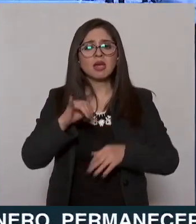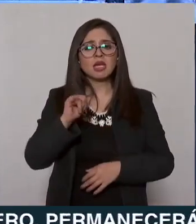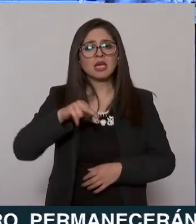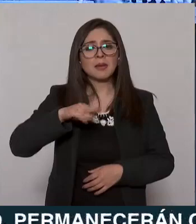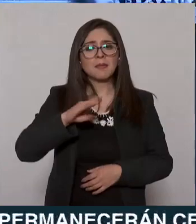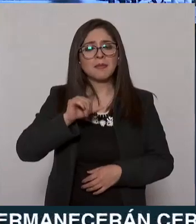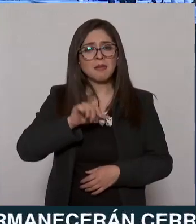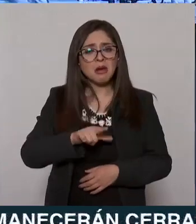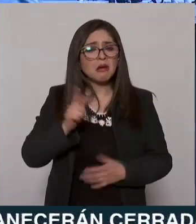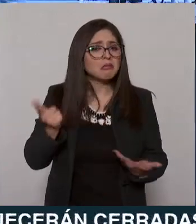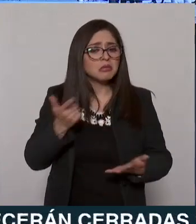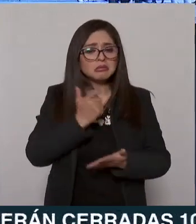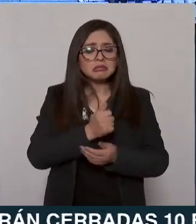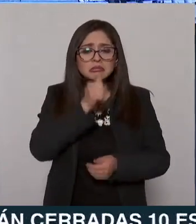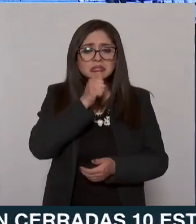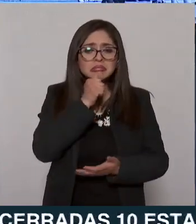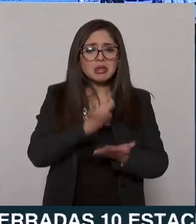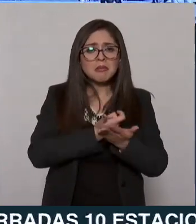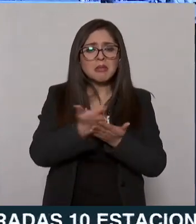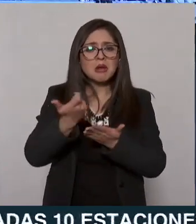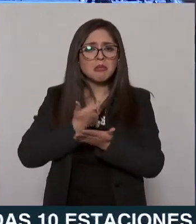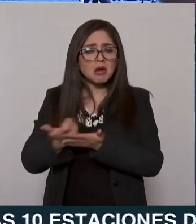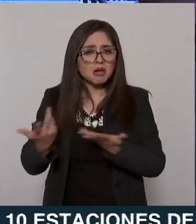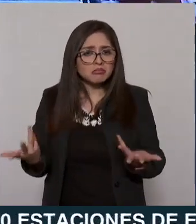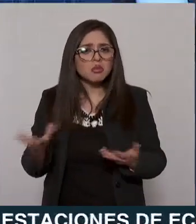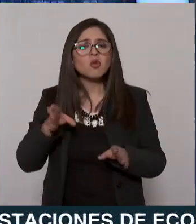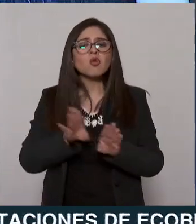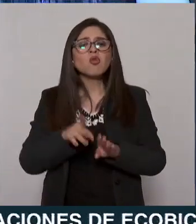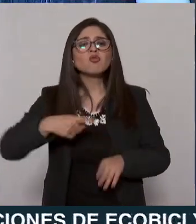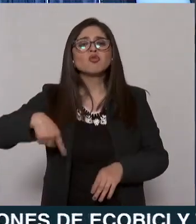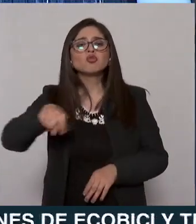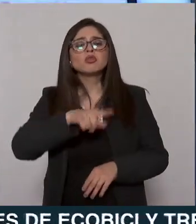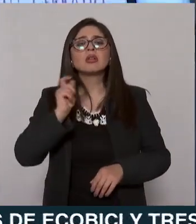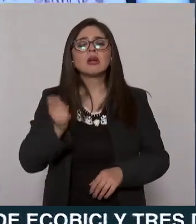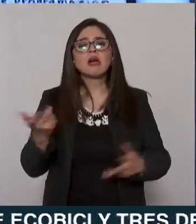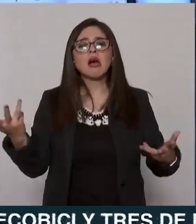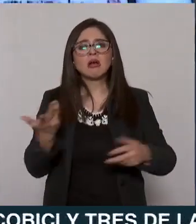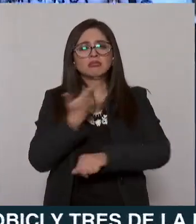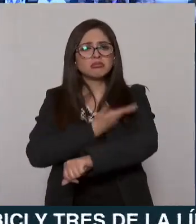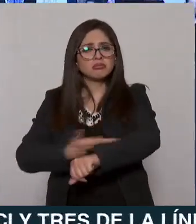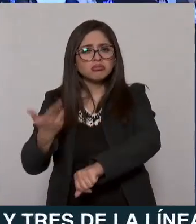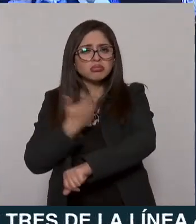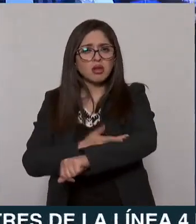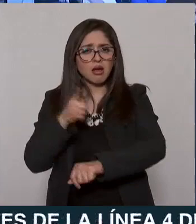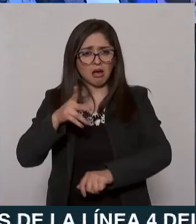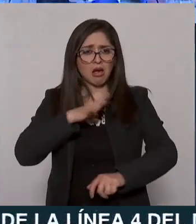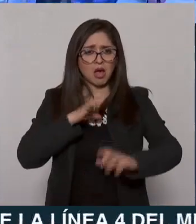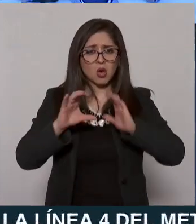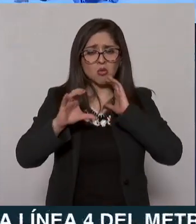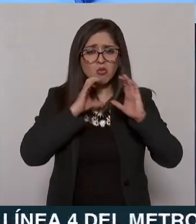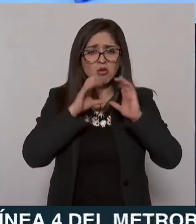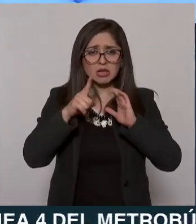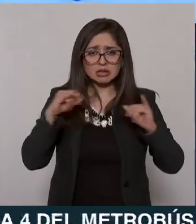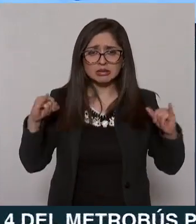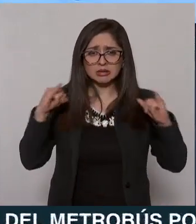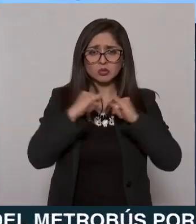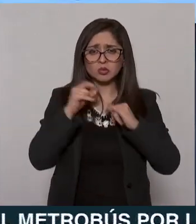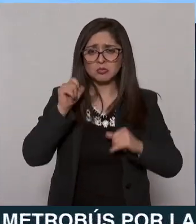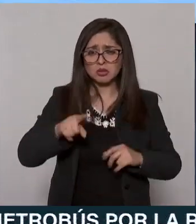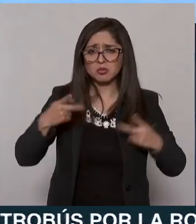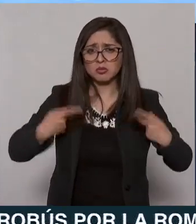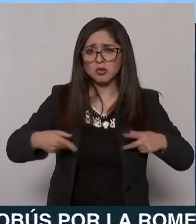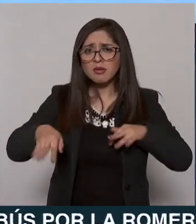salario ni sus prestaciones. ¿Cómo se está resolviendo este asunto? ¿Existe comunicación entre el instituto y estos